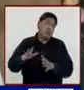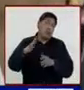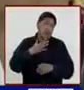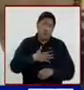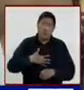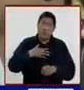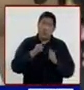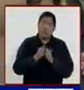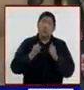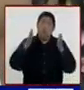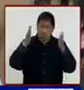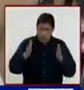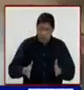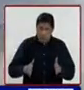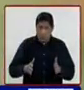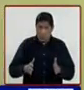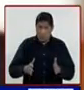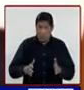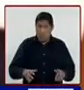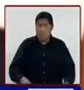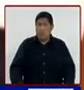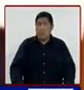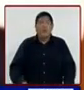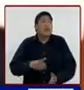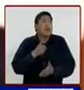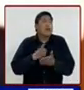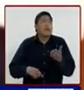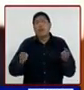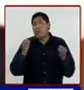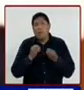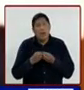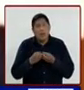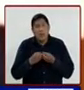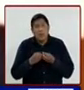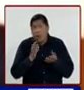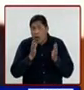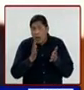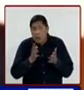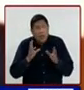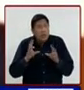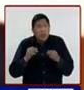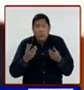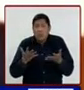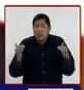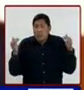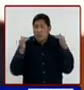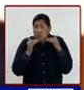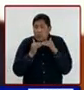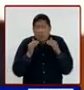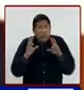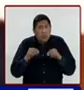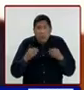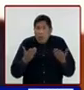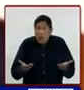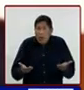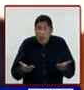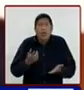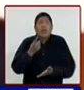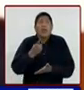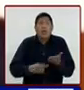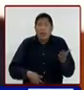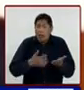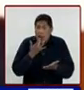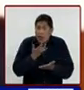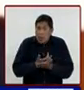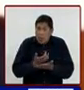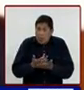compañeros, compañeras, amigo. ¿Qué más puedo decir más si no hay justicia? ¿Qué pruebas tienen